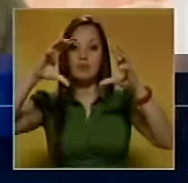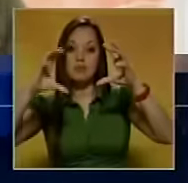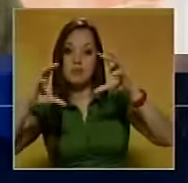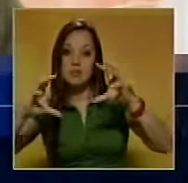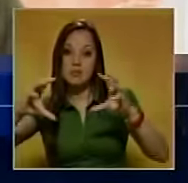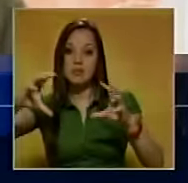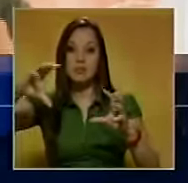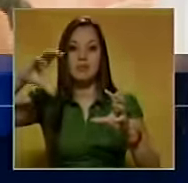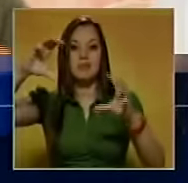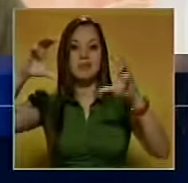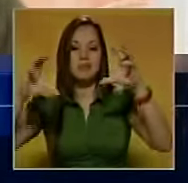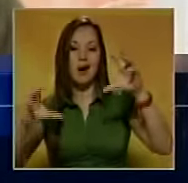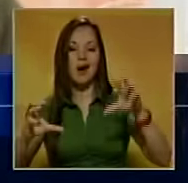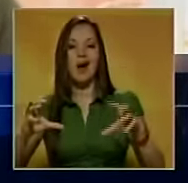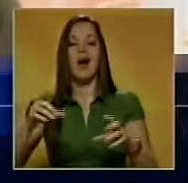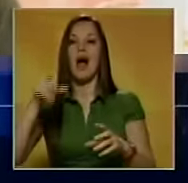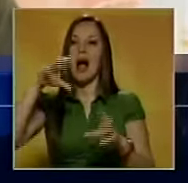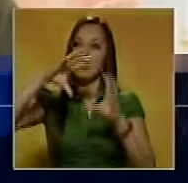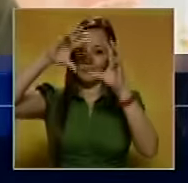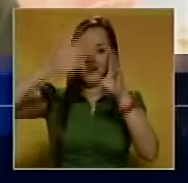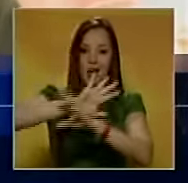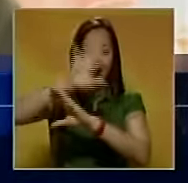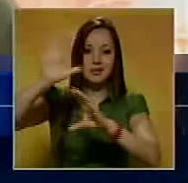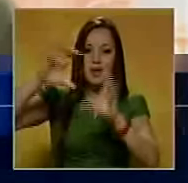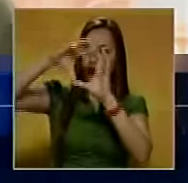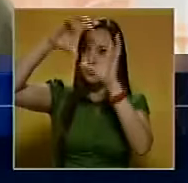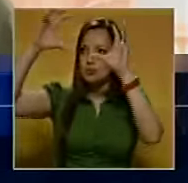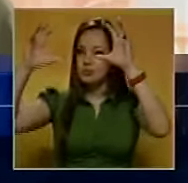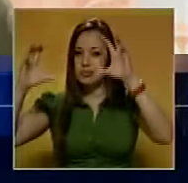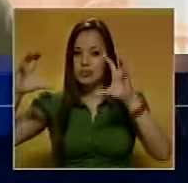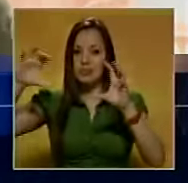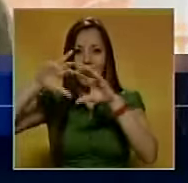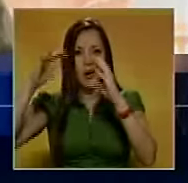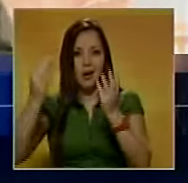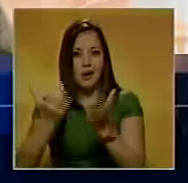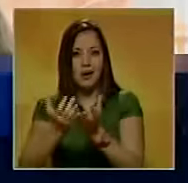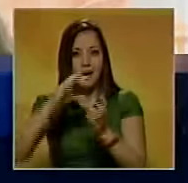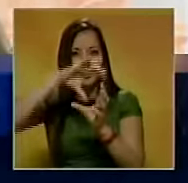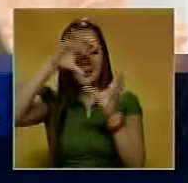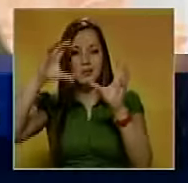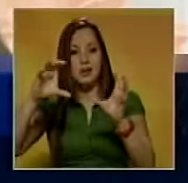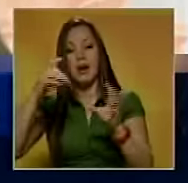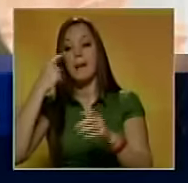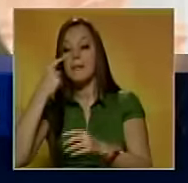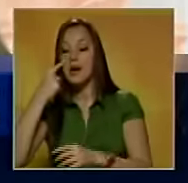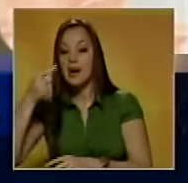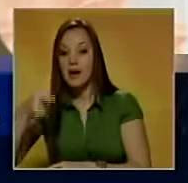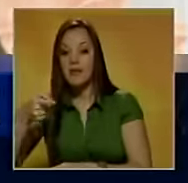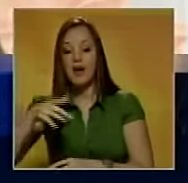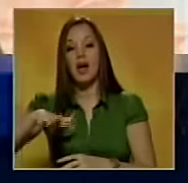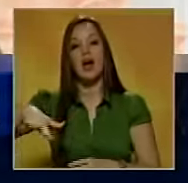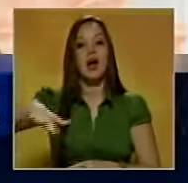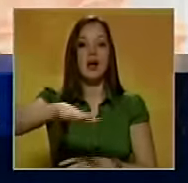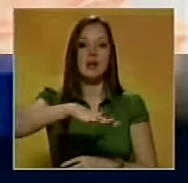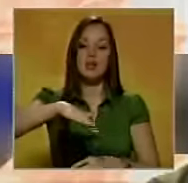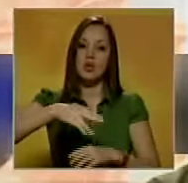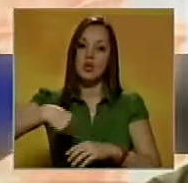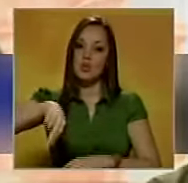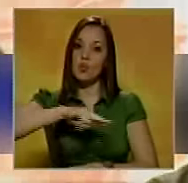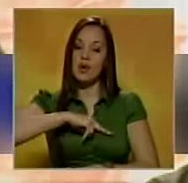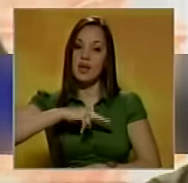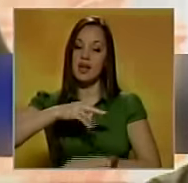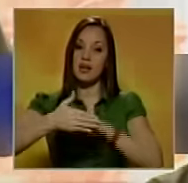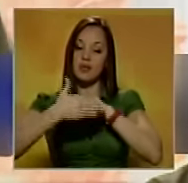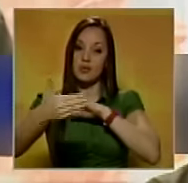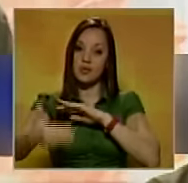tripulado para el reconocimiento permanente en nuestra frontera el ministro reiteró que Estados Unidos continúa